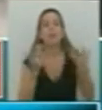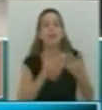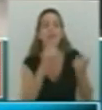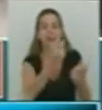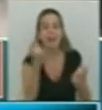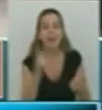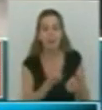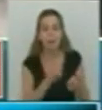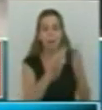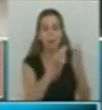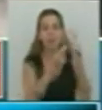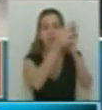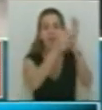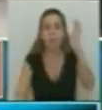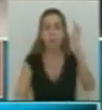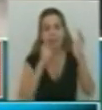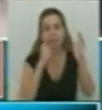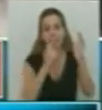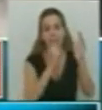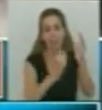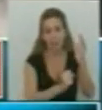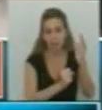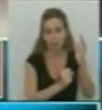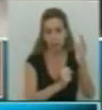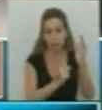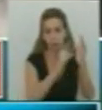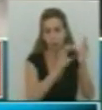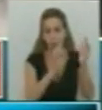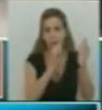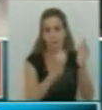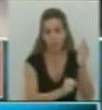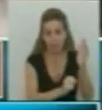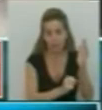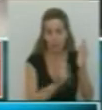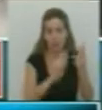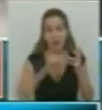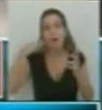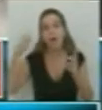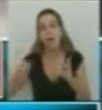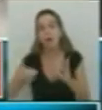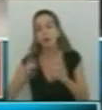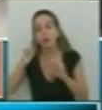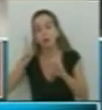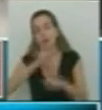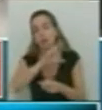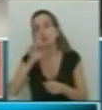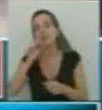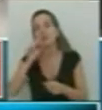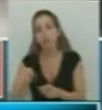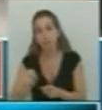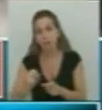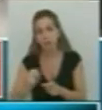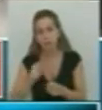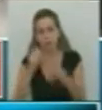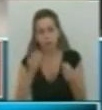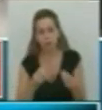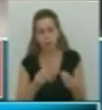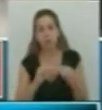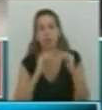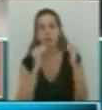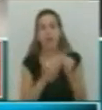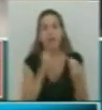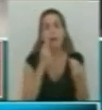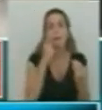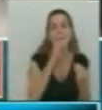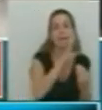y 200 pesos por día para los maestros con 10 años de antigüedad. Con lo cual, hace la cuenta, serían ya 1.500 pesos para